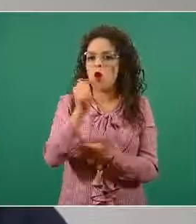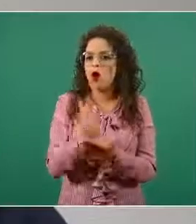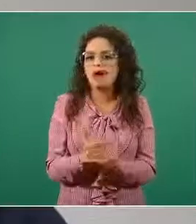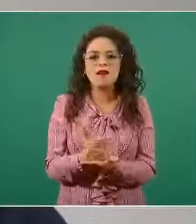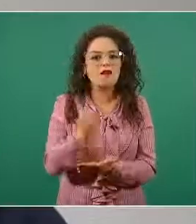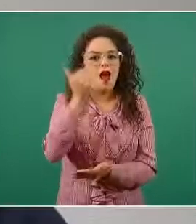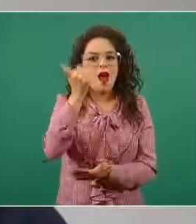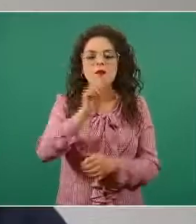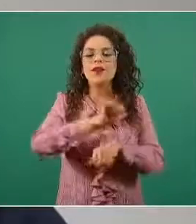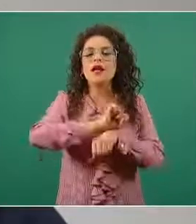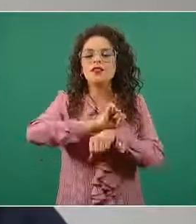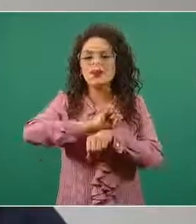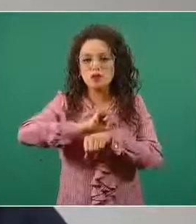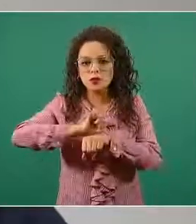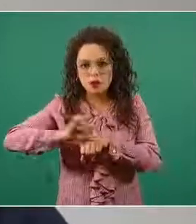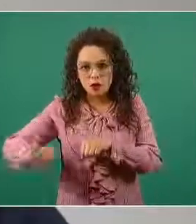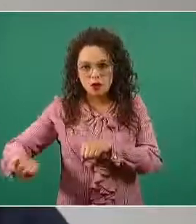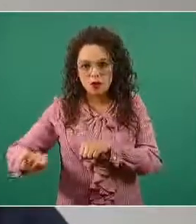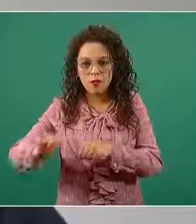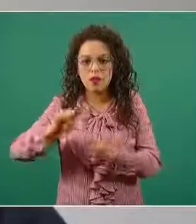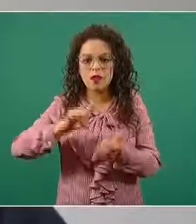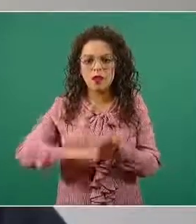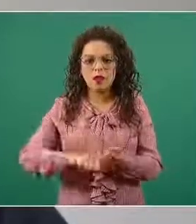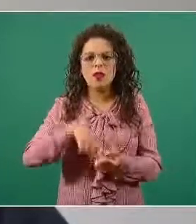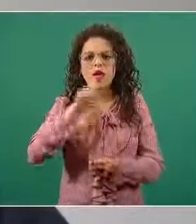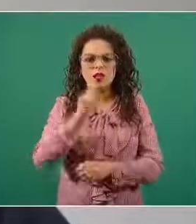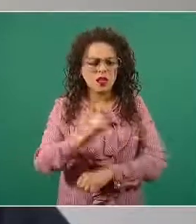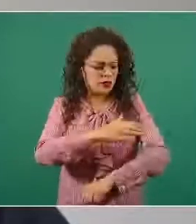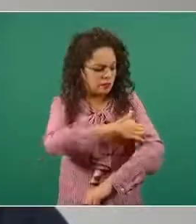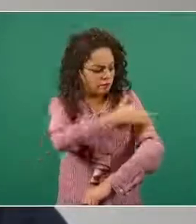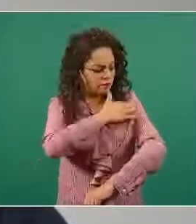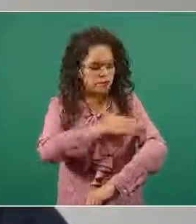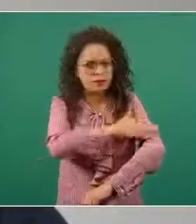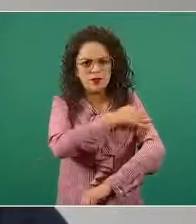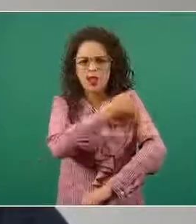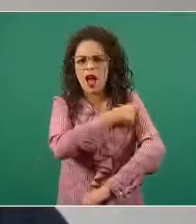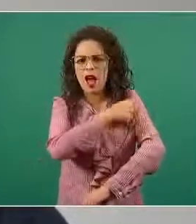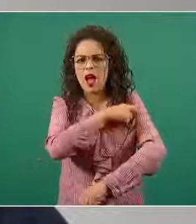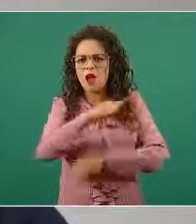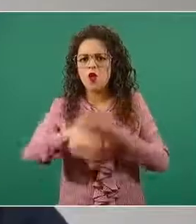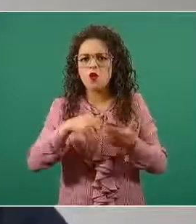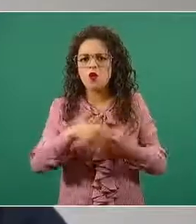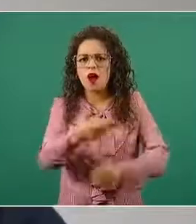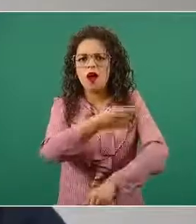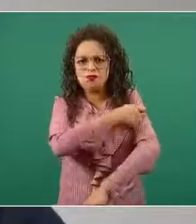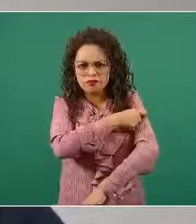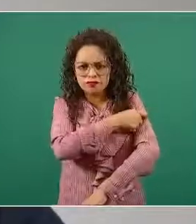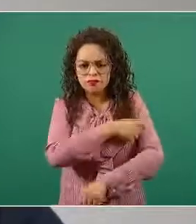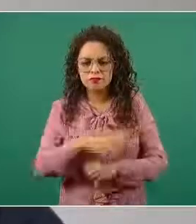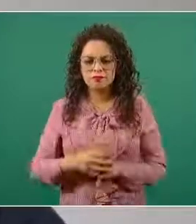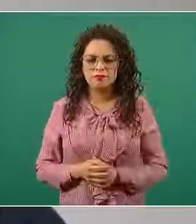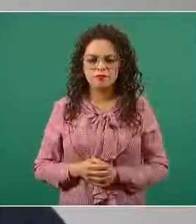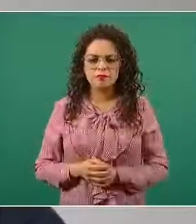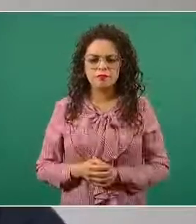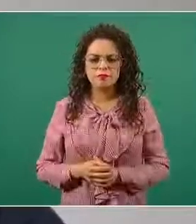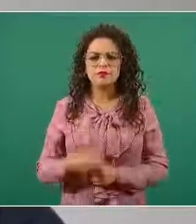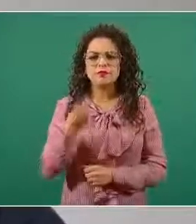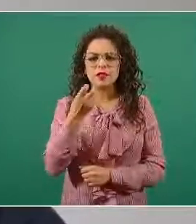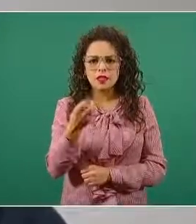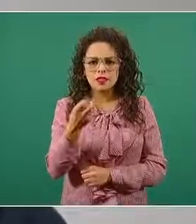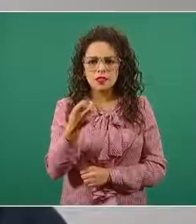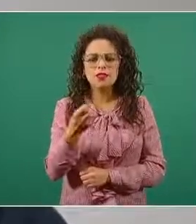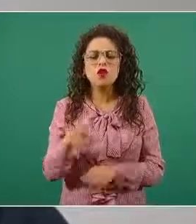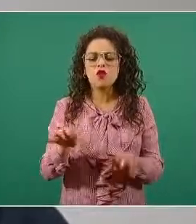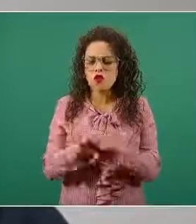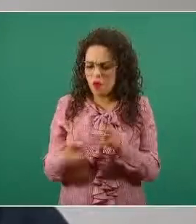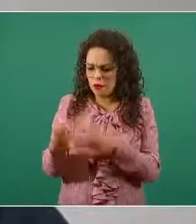eventos de reacción local o sistémica leve. Y estos normalmente se han estado produciendo en los primeros